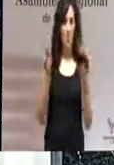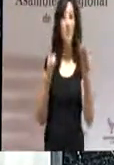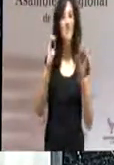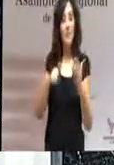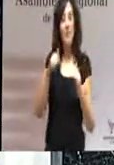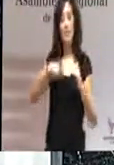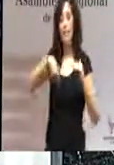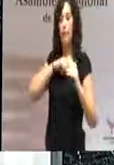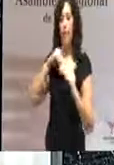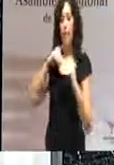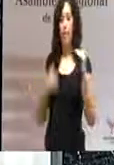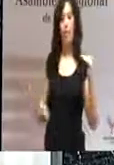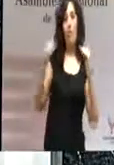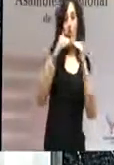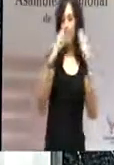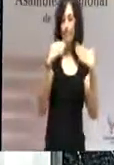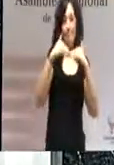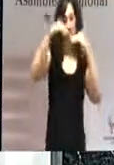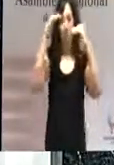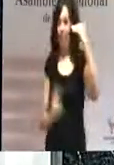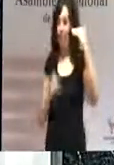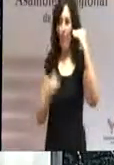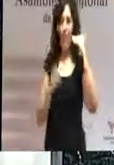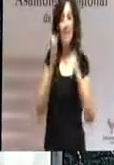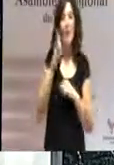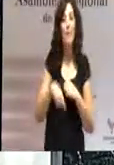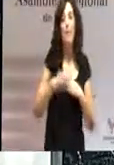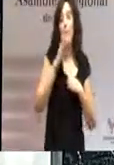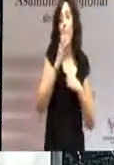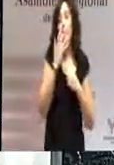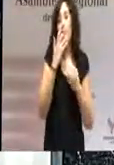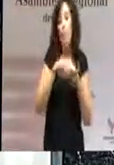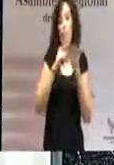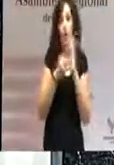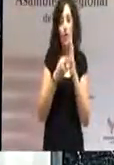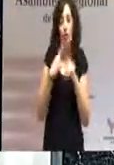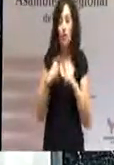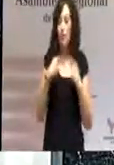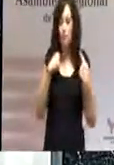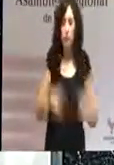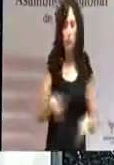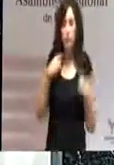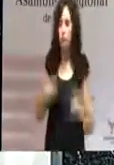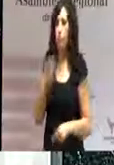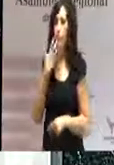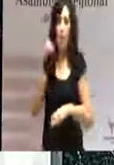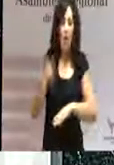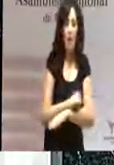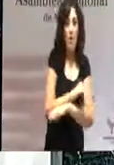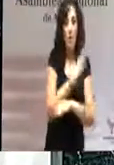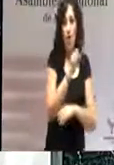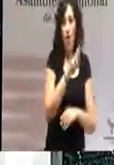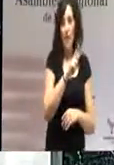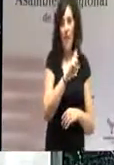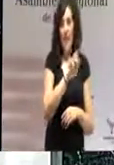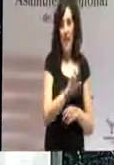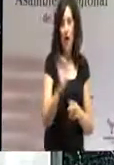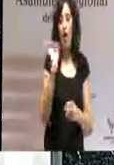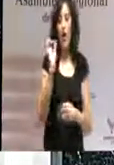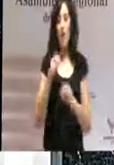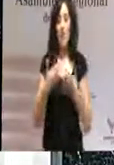desigualdad, arrastramos el lastre de fracasados proyectos como el aeropuerto de Corbera o la desaladora de